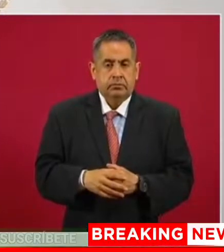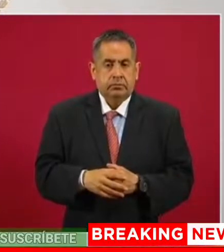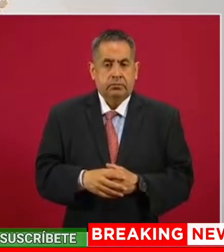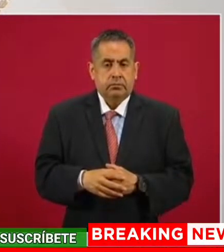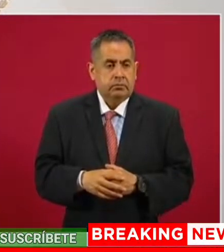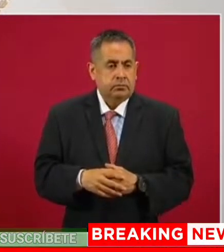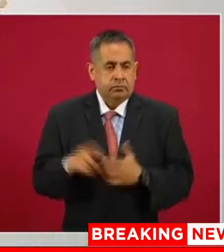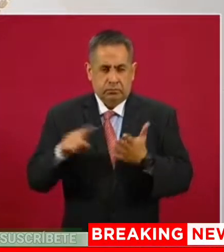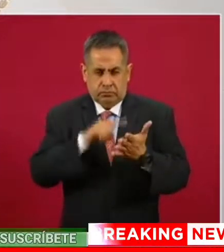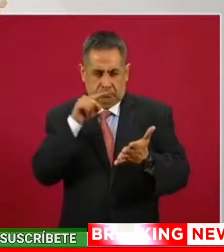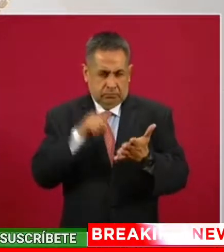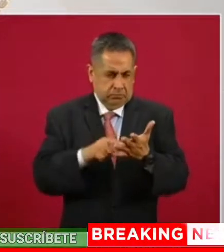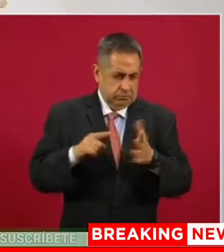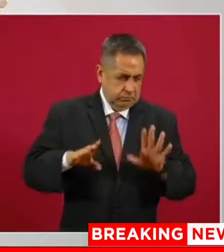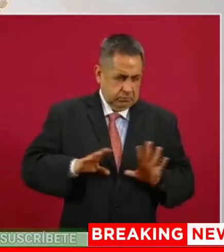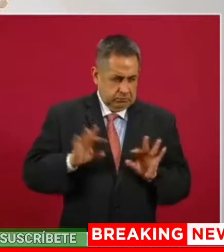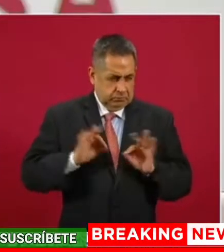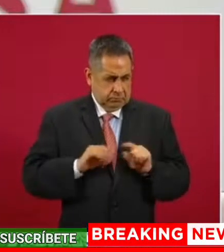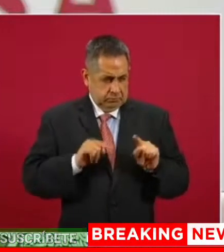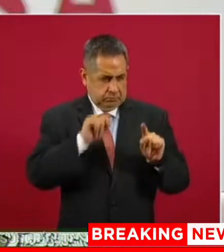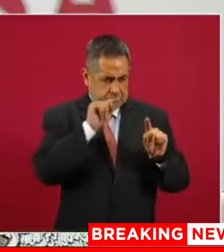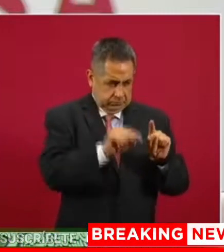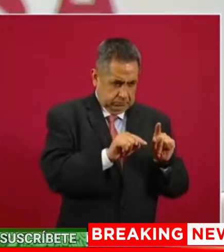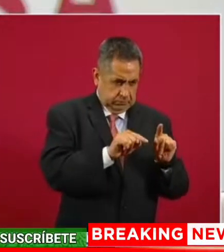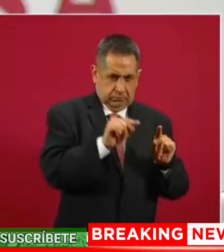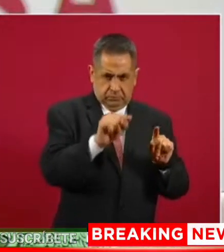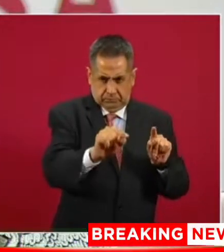sitios estratégicos